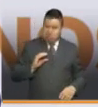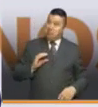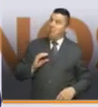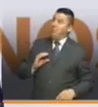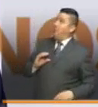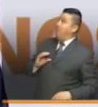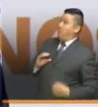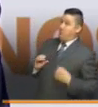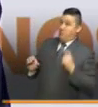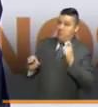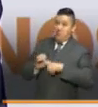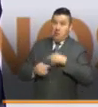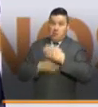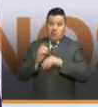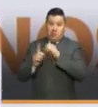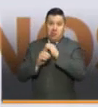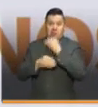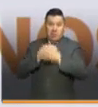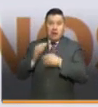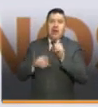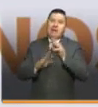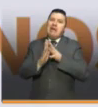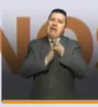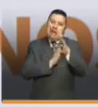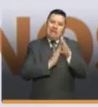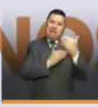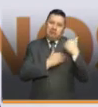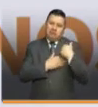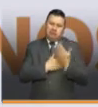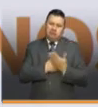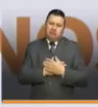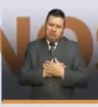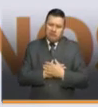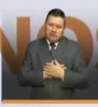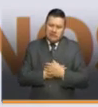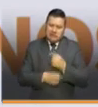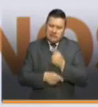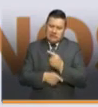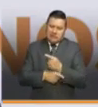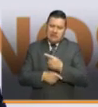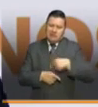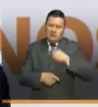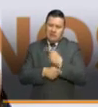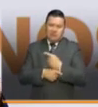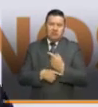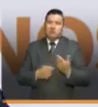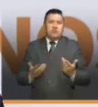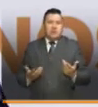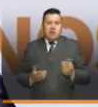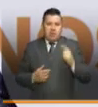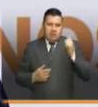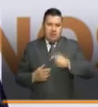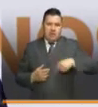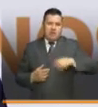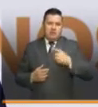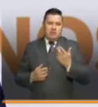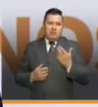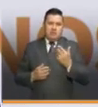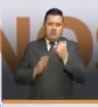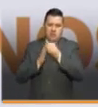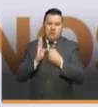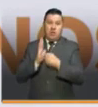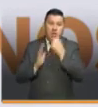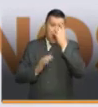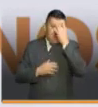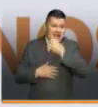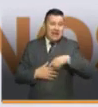vinculado en estos procesos deben formar las autoridades respectivas relacionado con el que no debería estar en este programa